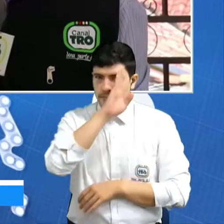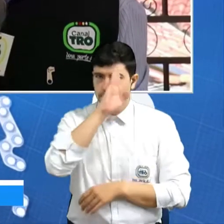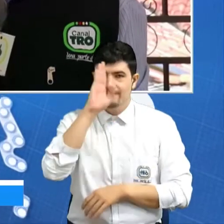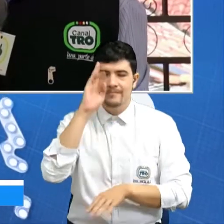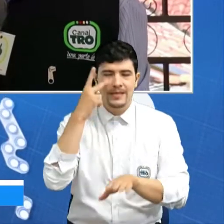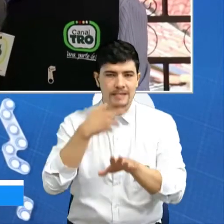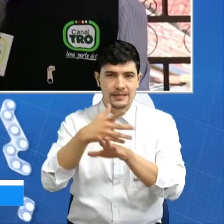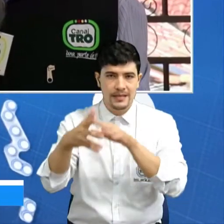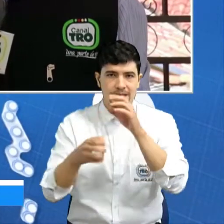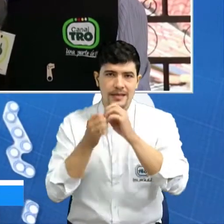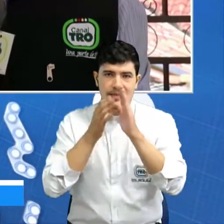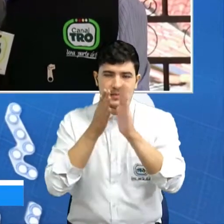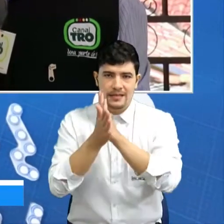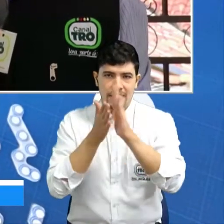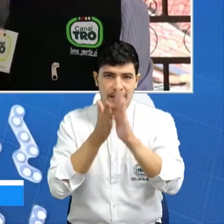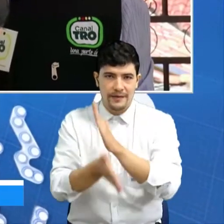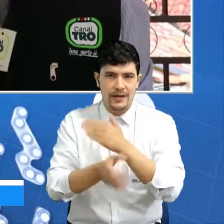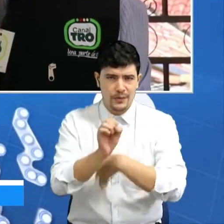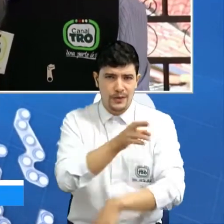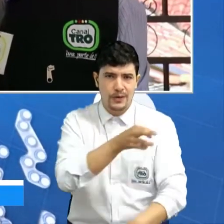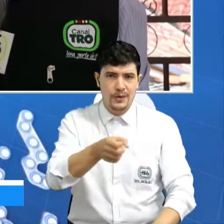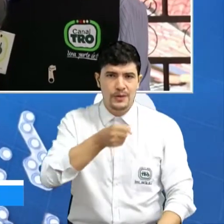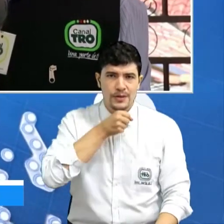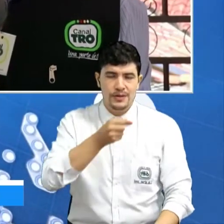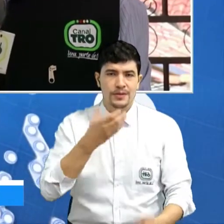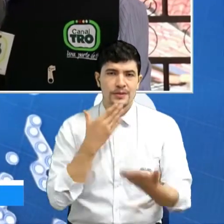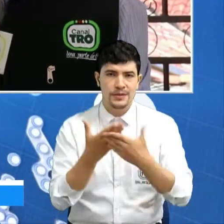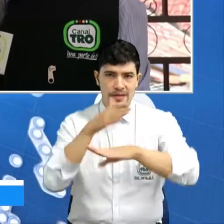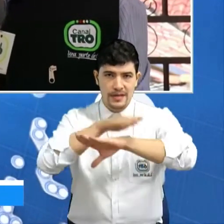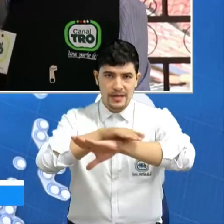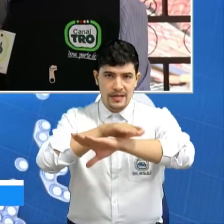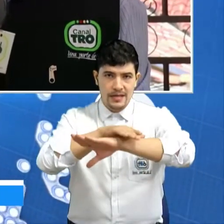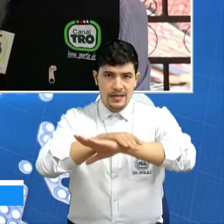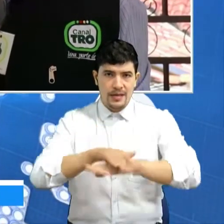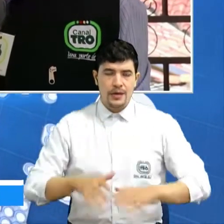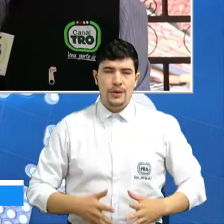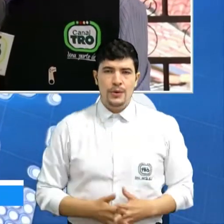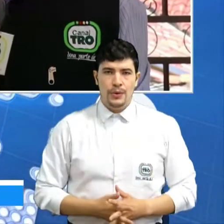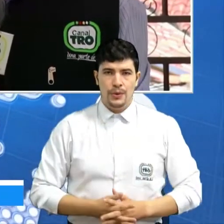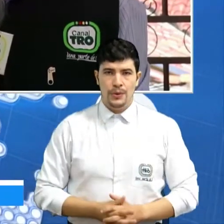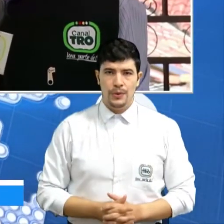más noticias desde Estudios. Este fue un informe de Heriberto Mariscal Gómez para Oriente Noticias. Estamos informando.